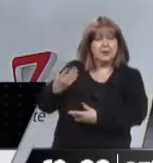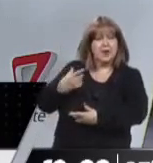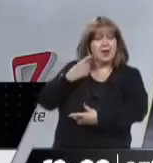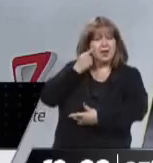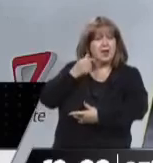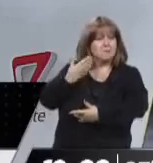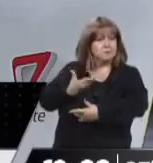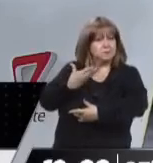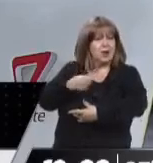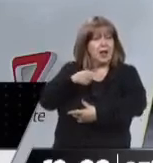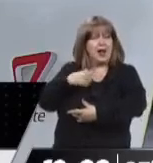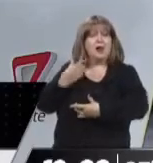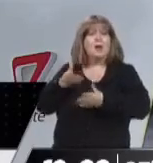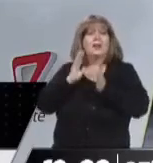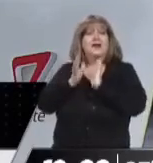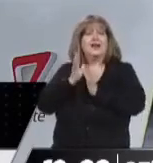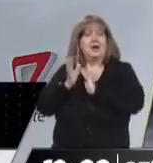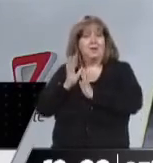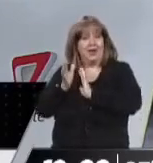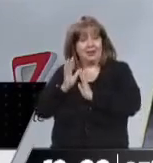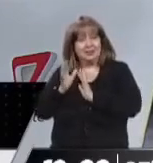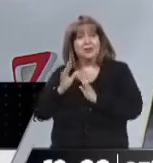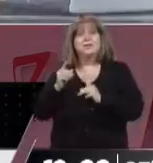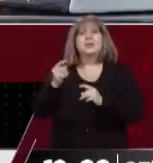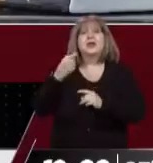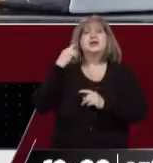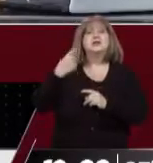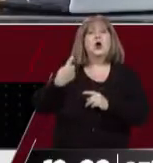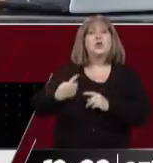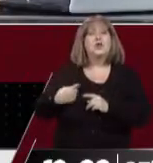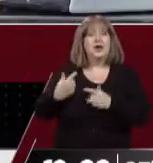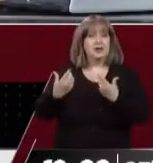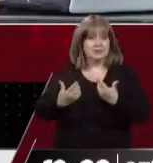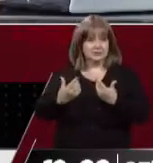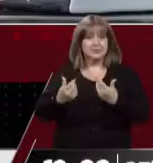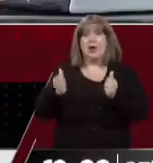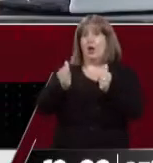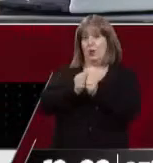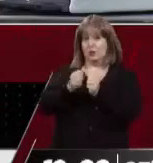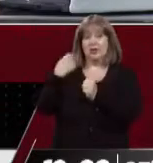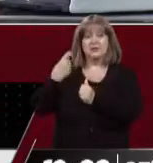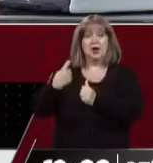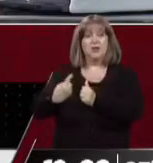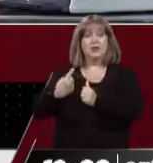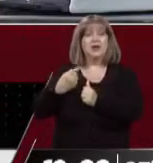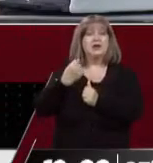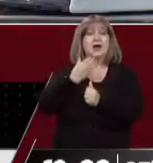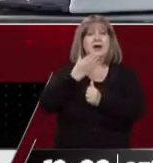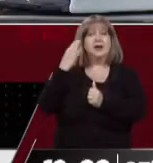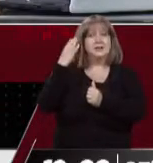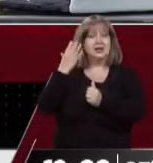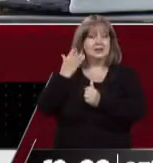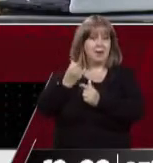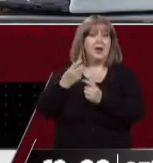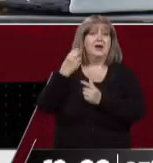días y empezó a verse cuál era el mejor tratamiento para él. Está con nosotros, Sofi, vamos a unirnos en esto porque justamente también a través de las redes sociales hay un